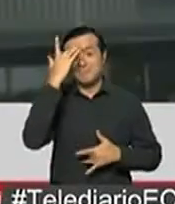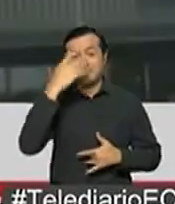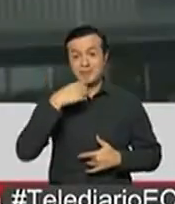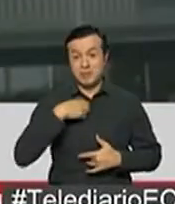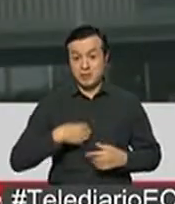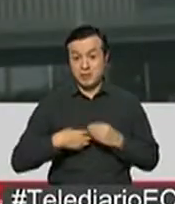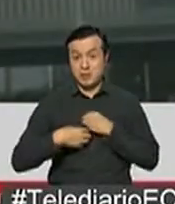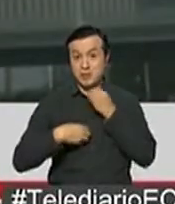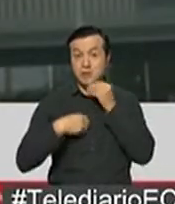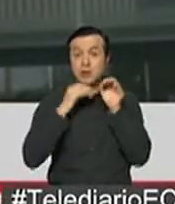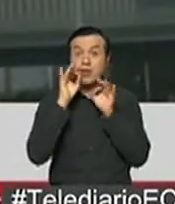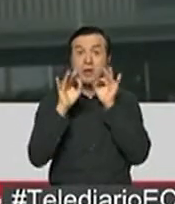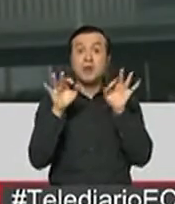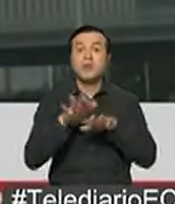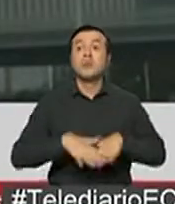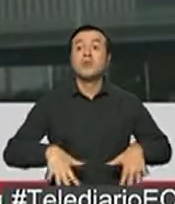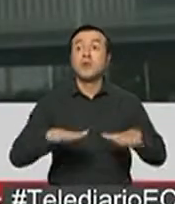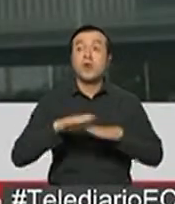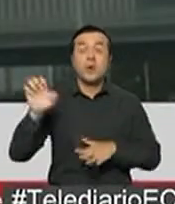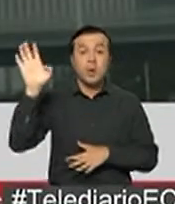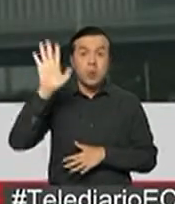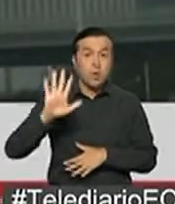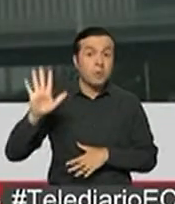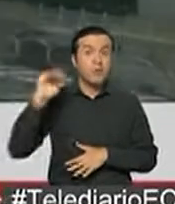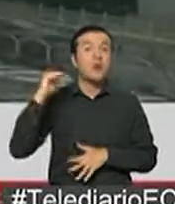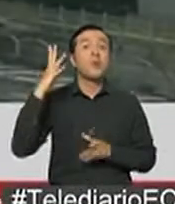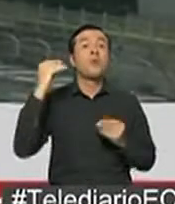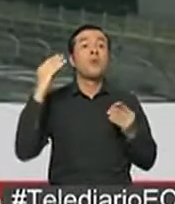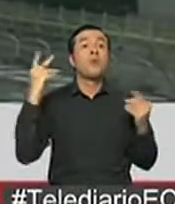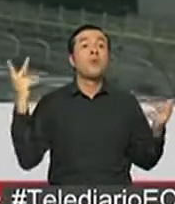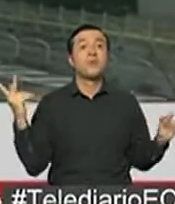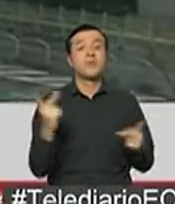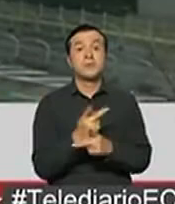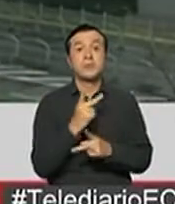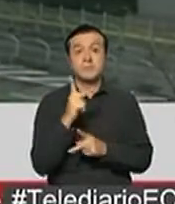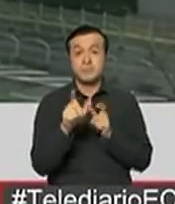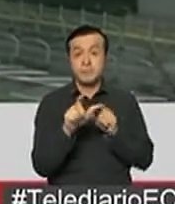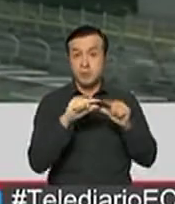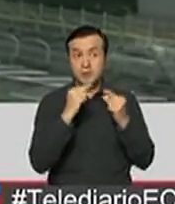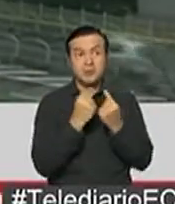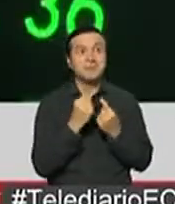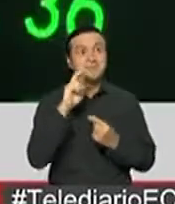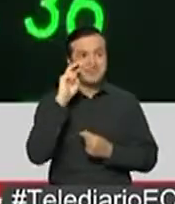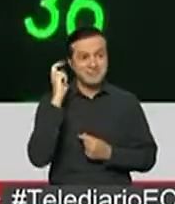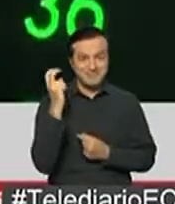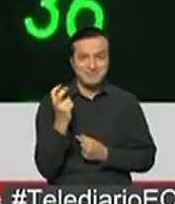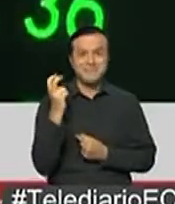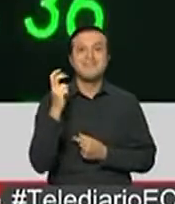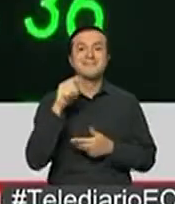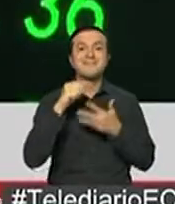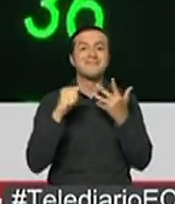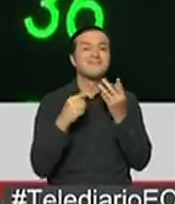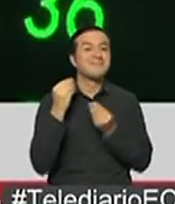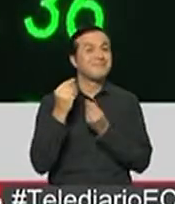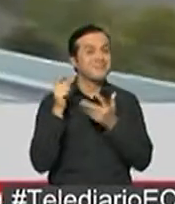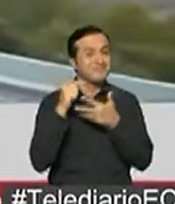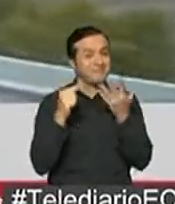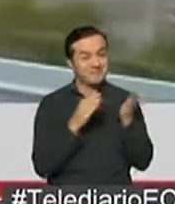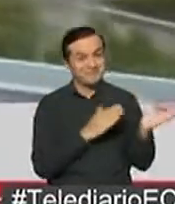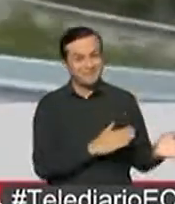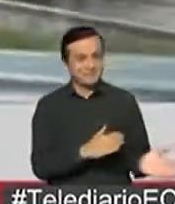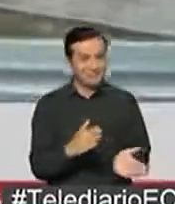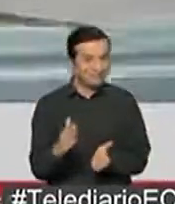las bolsas asiáticas y europeas enfrenta en 'números rojos' por el desplome de sectores como el turístico el petrolero y el siderúrgico